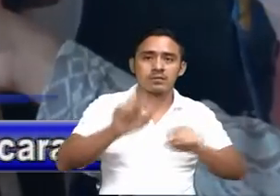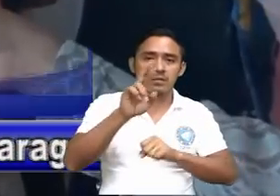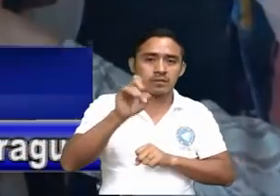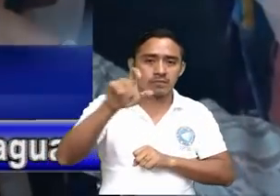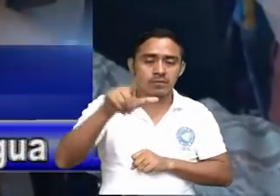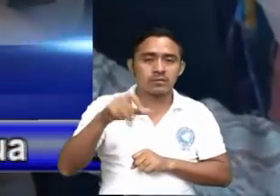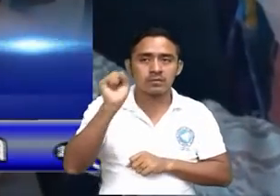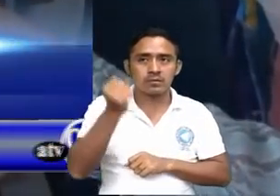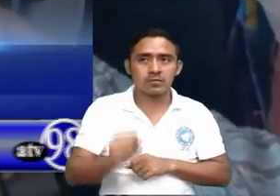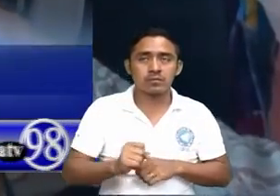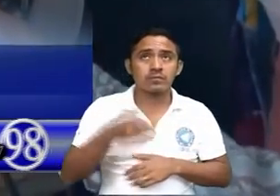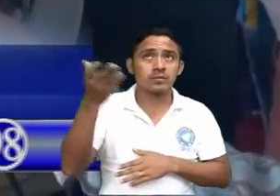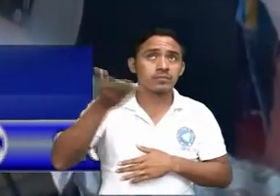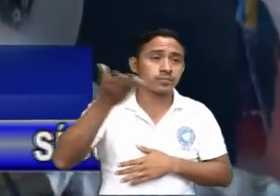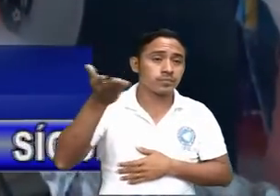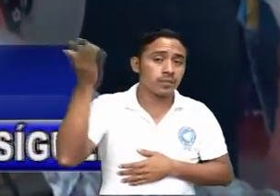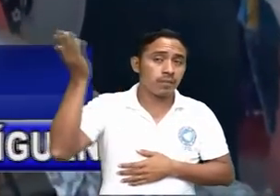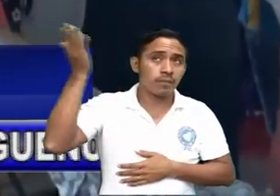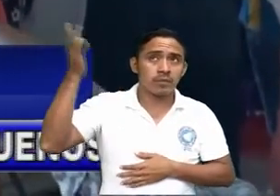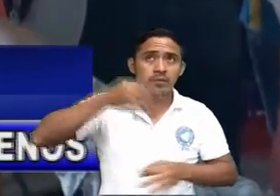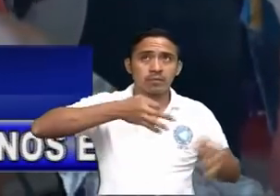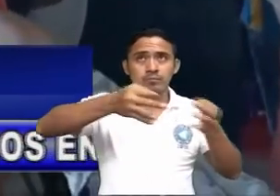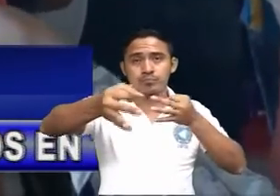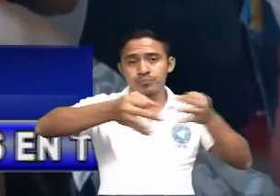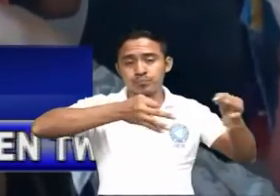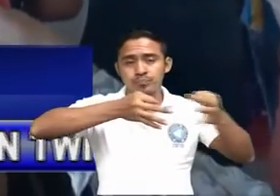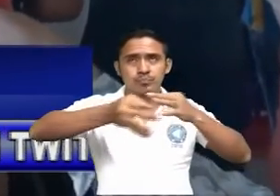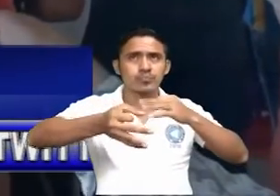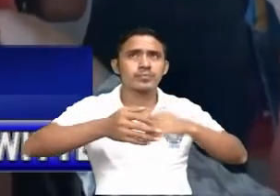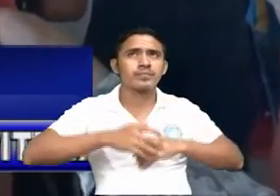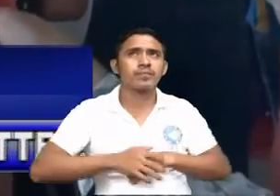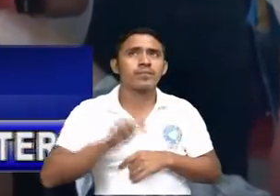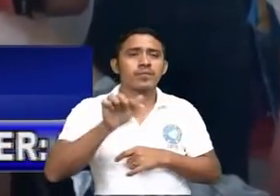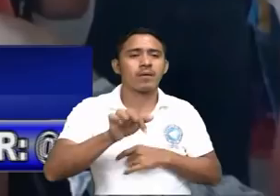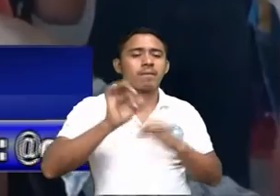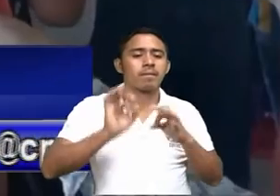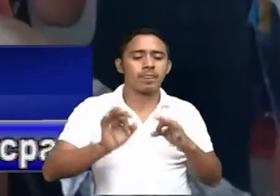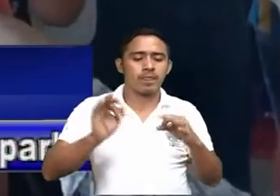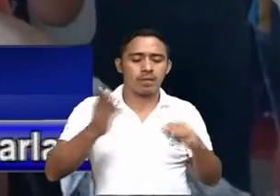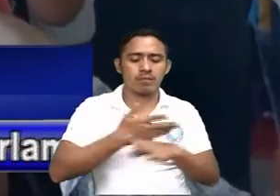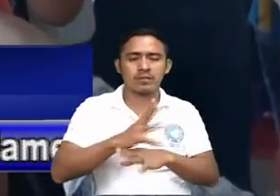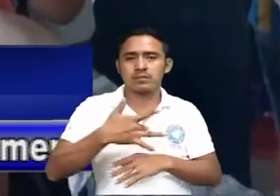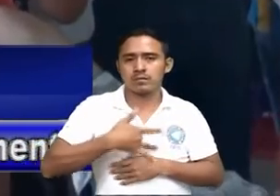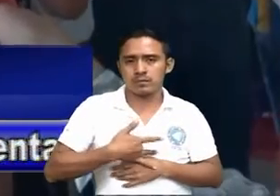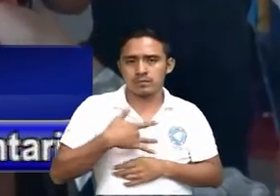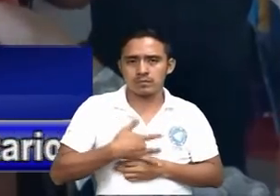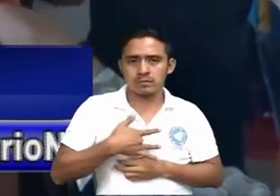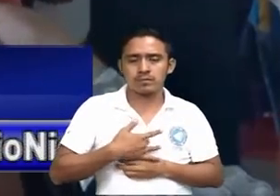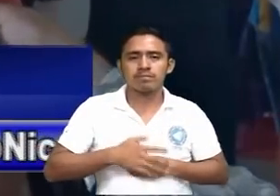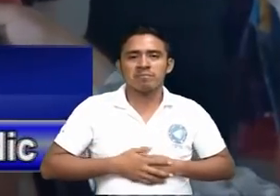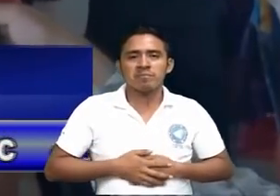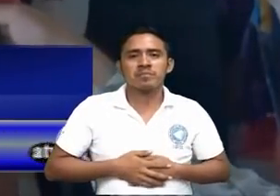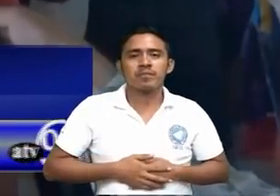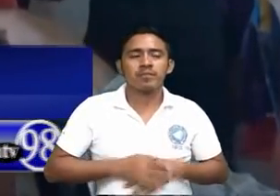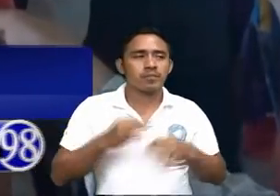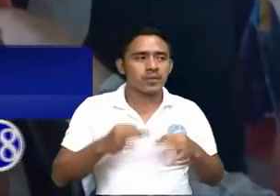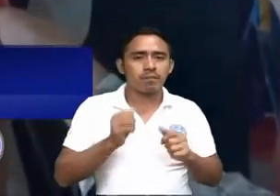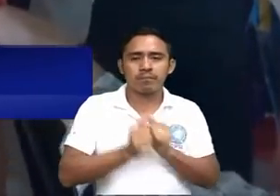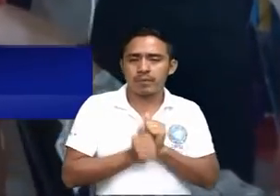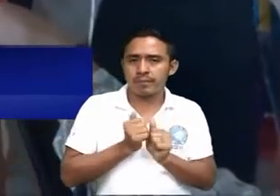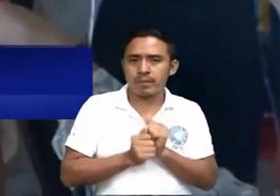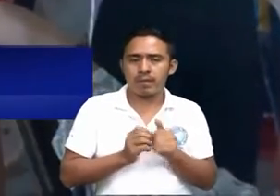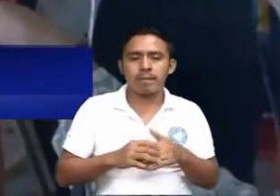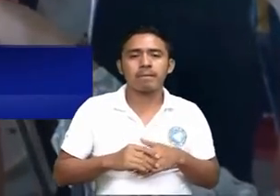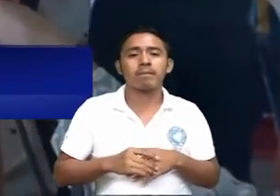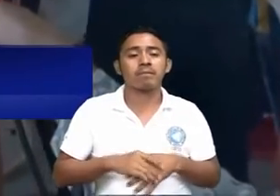a exponer proyectos ambientales donde expresan diferentes necesidades acerca de problemáticas